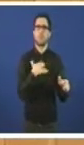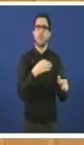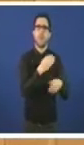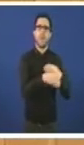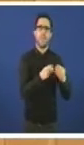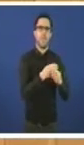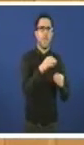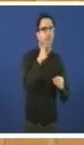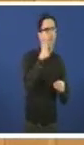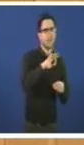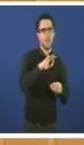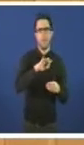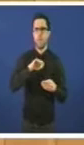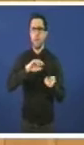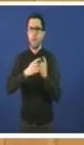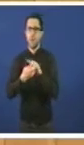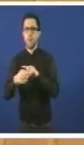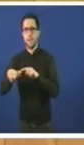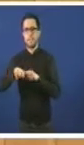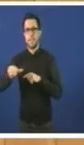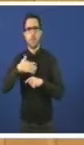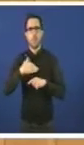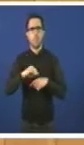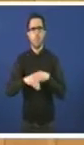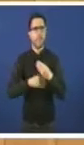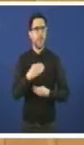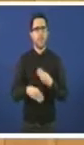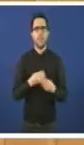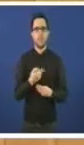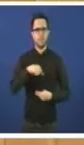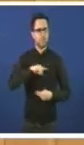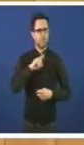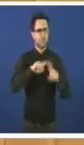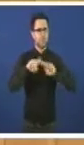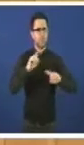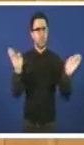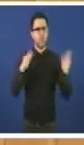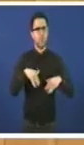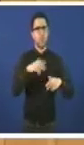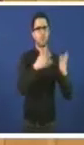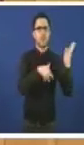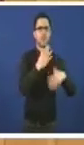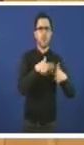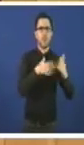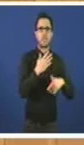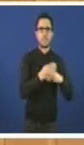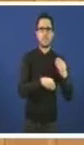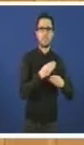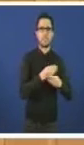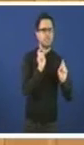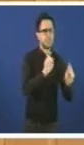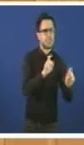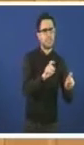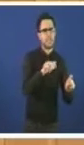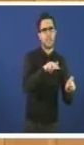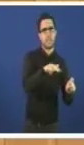de que nosotros no tenemos ningún prejuicio en torno a que las matemáticas expliquen os iréis en de explicar en una lengua o en otra